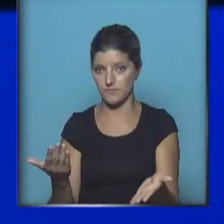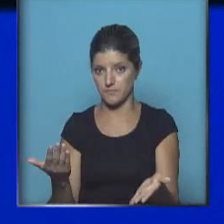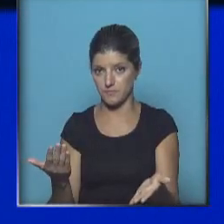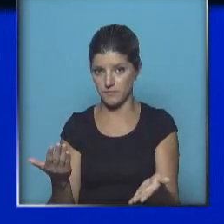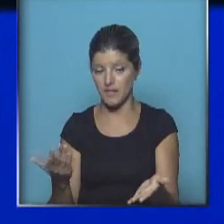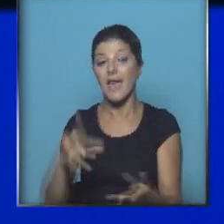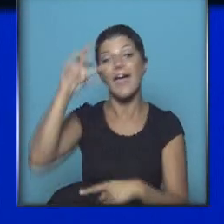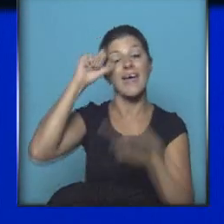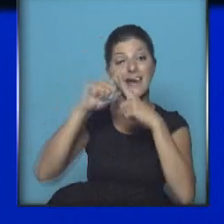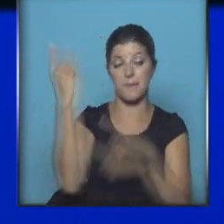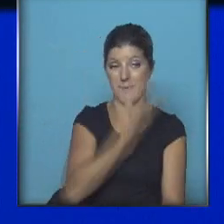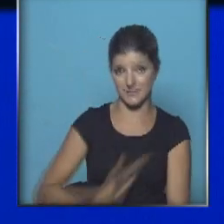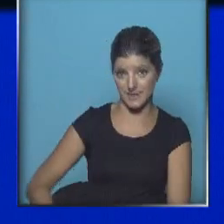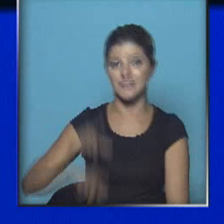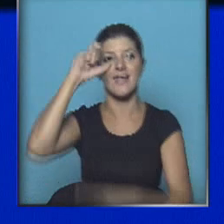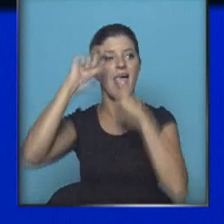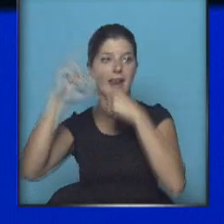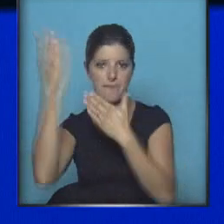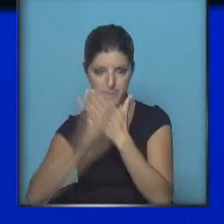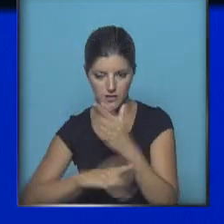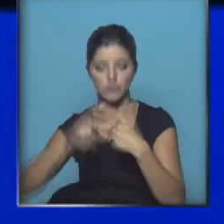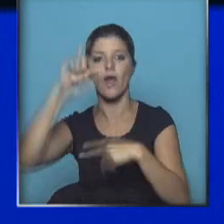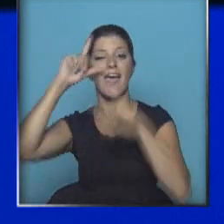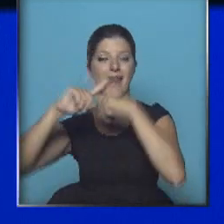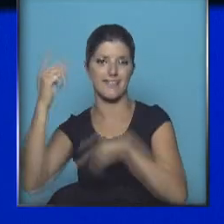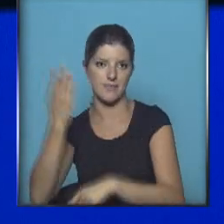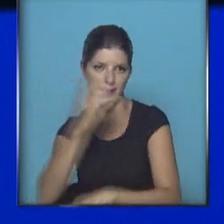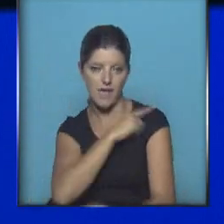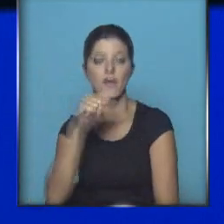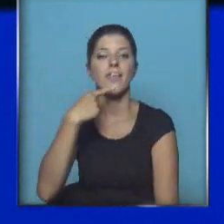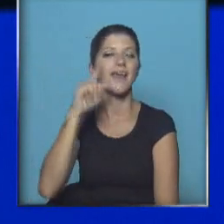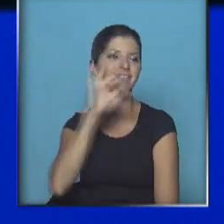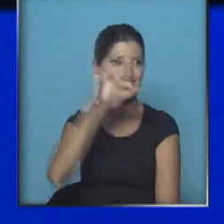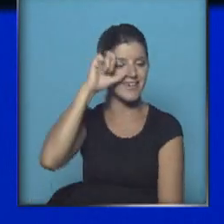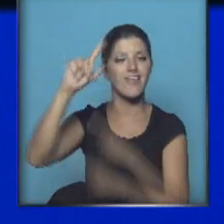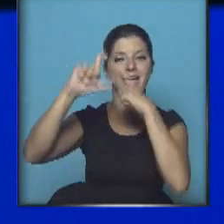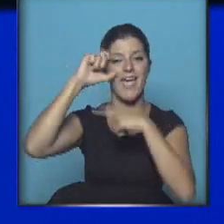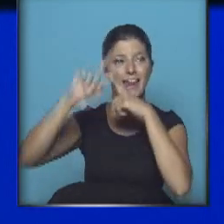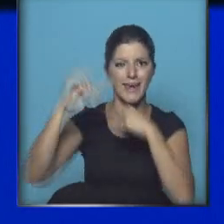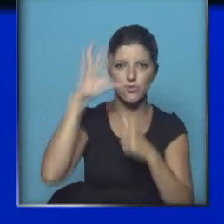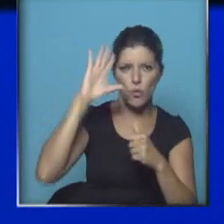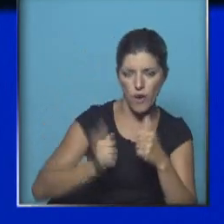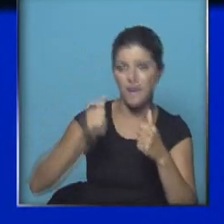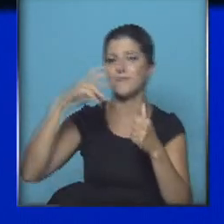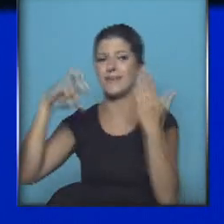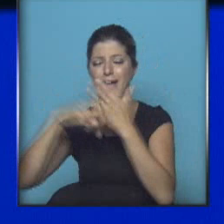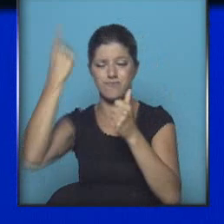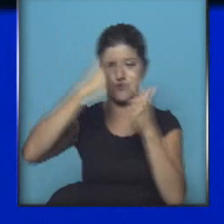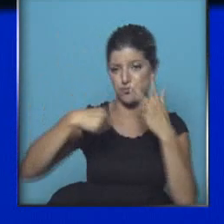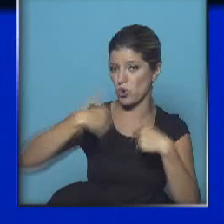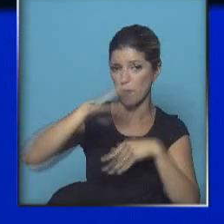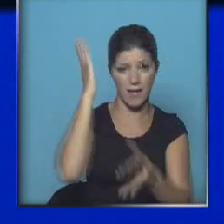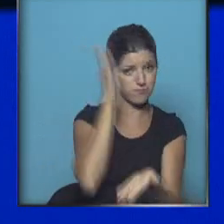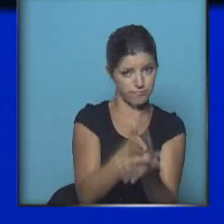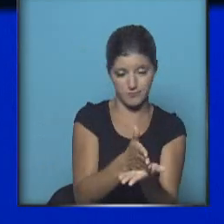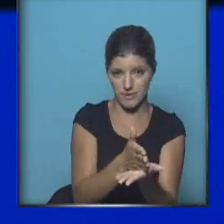procesado el expresidente, el exministro, el ex jefe de inteligencia, el ex juez, los ex fiscales. Digamos, es